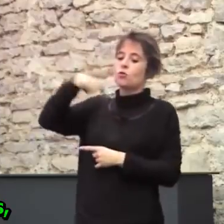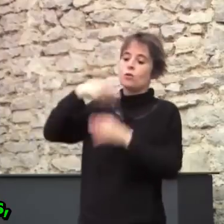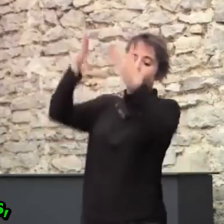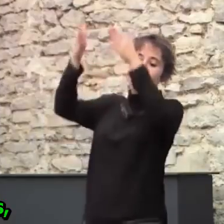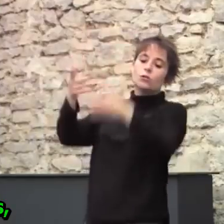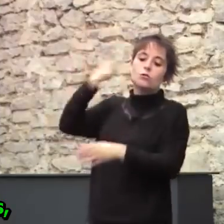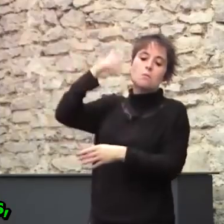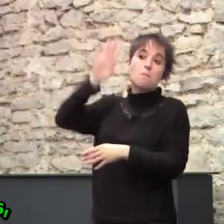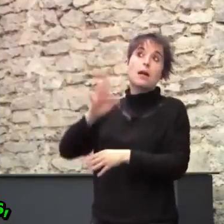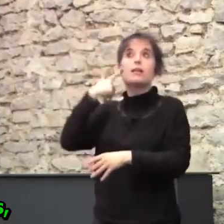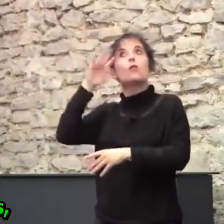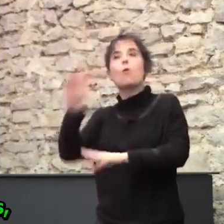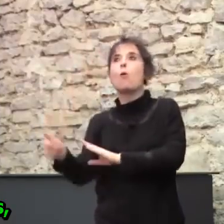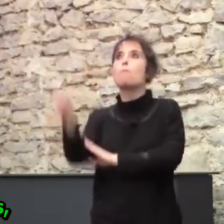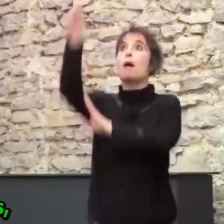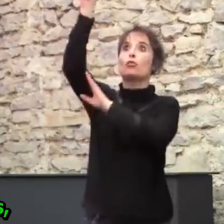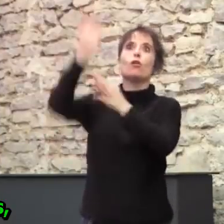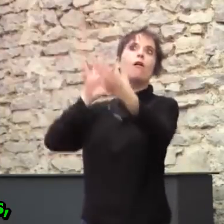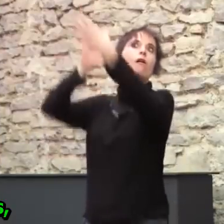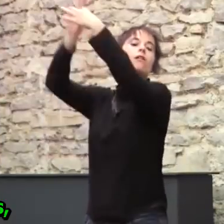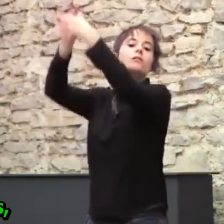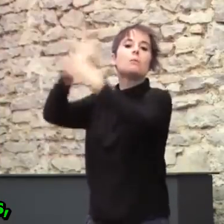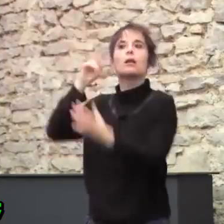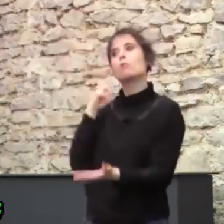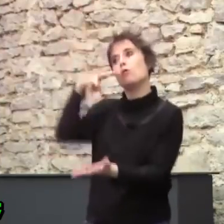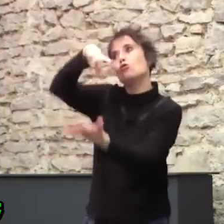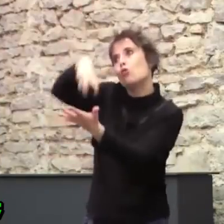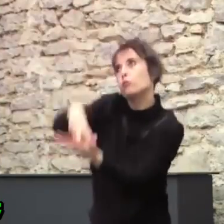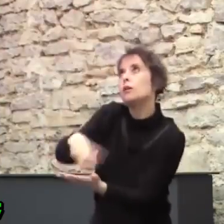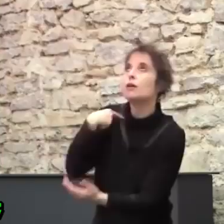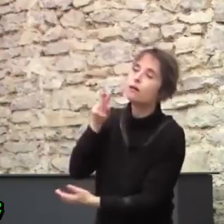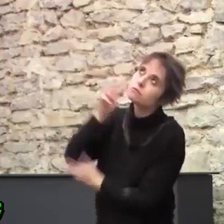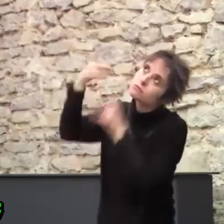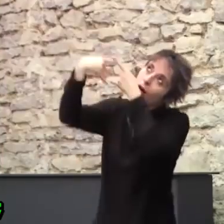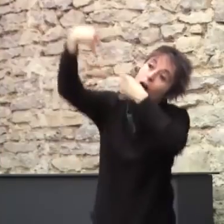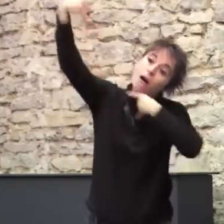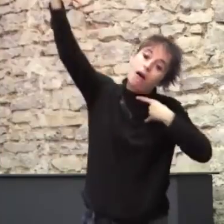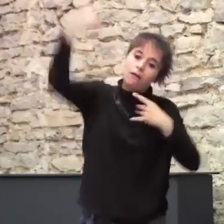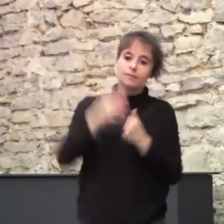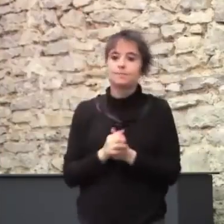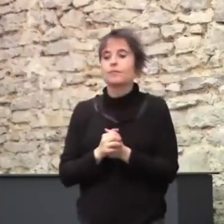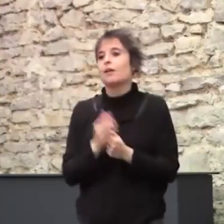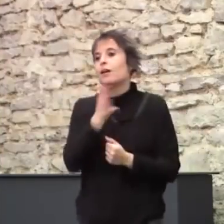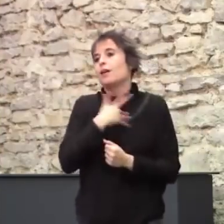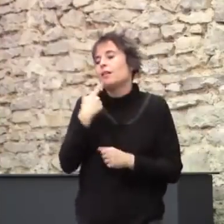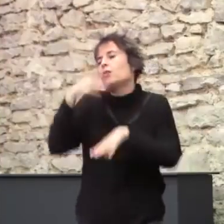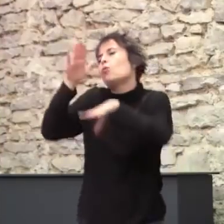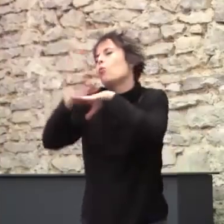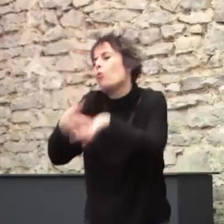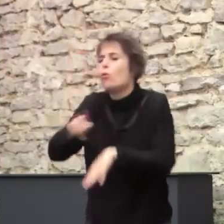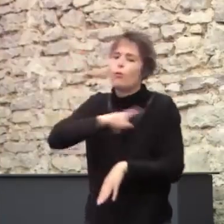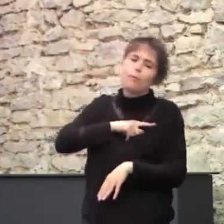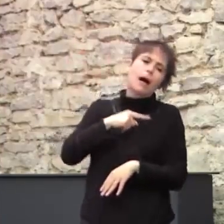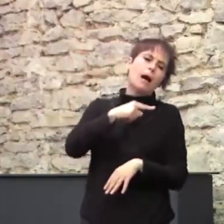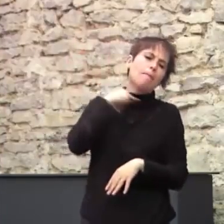verle al Dios, ¿no? Nos relacionamos con él de rodillas, mirando desde abajo hacia arriba. La idea de la culpa, el